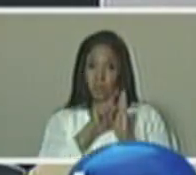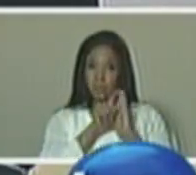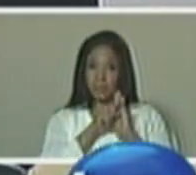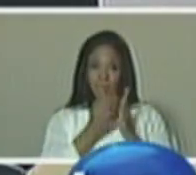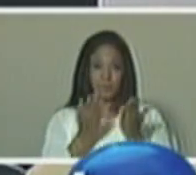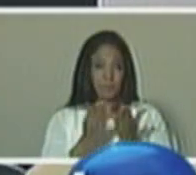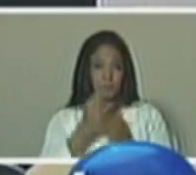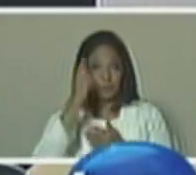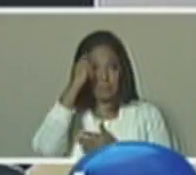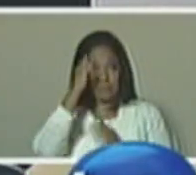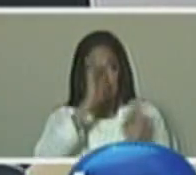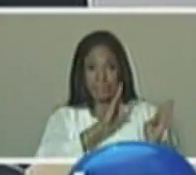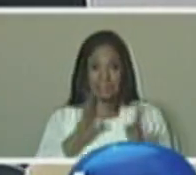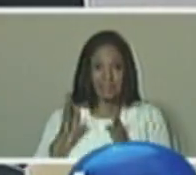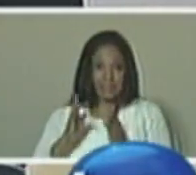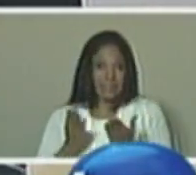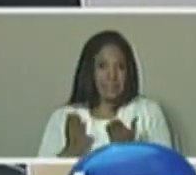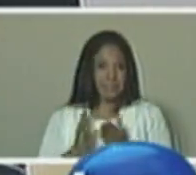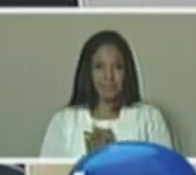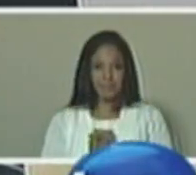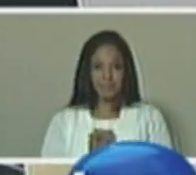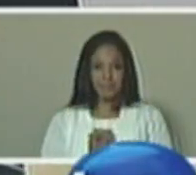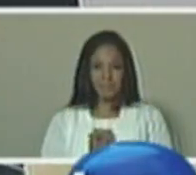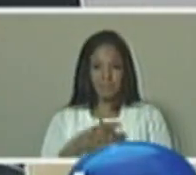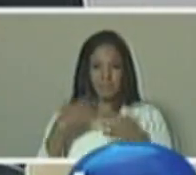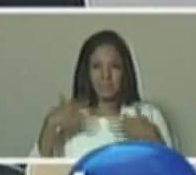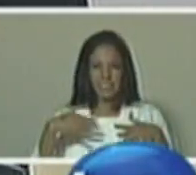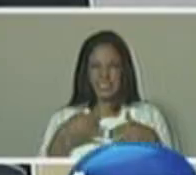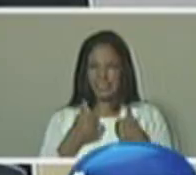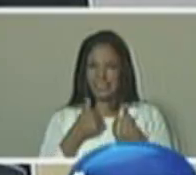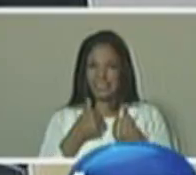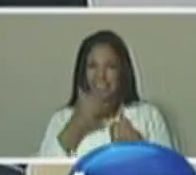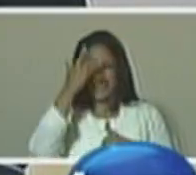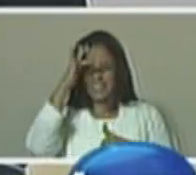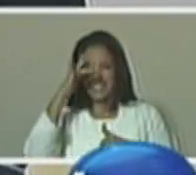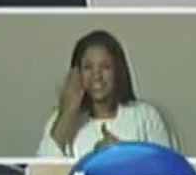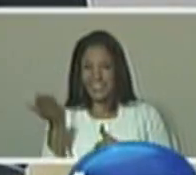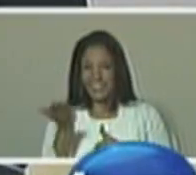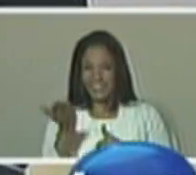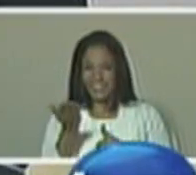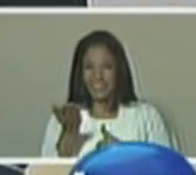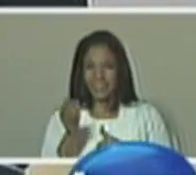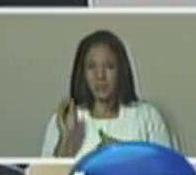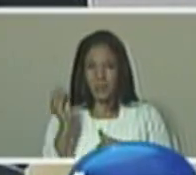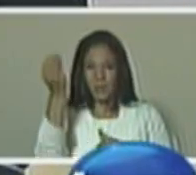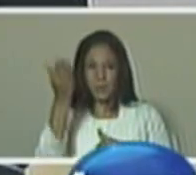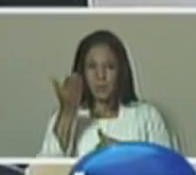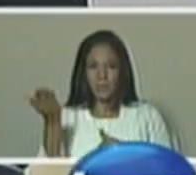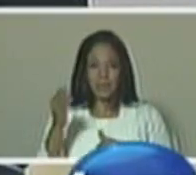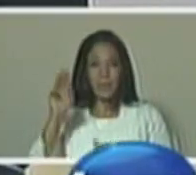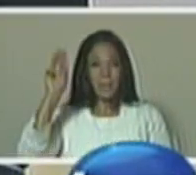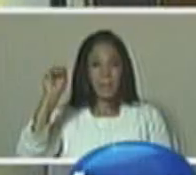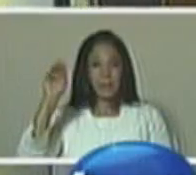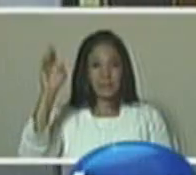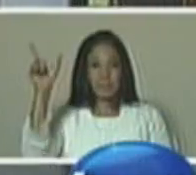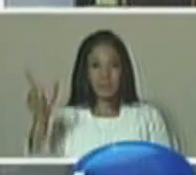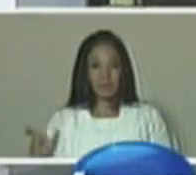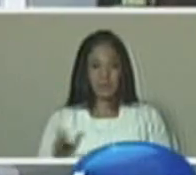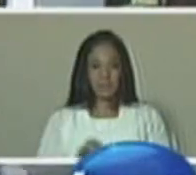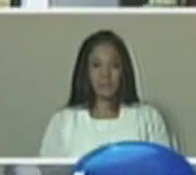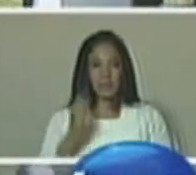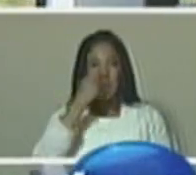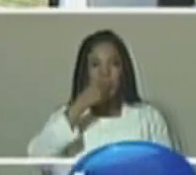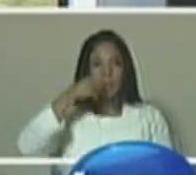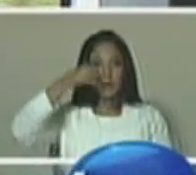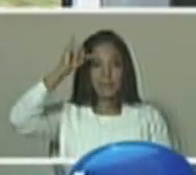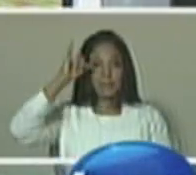prepararse. Bueno, ya están, como dicen en Panamá, ya están cuchillo. Vamos entonces con Maritza Brown, de Bocas del